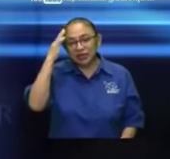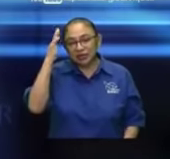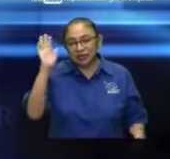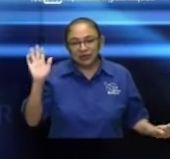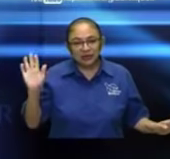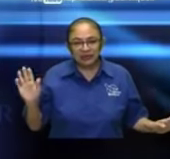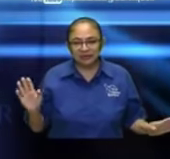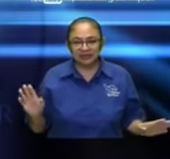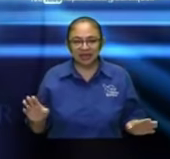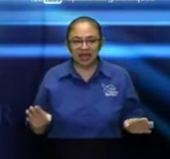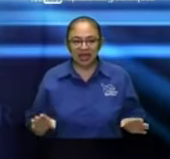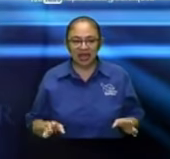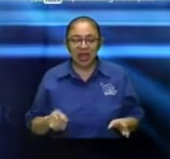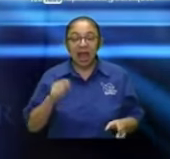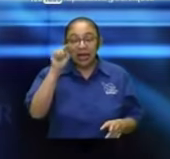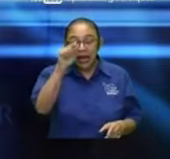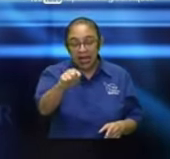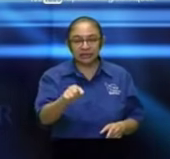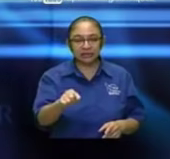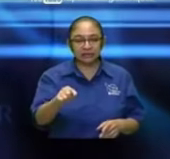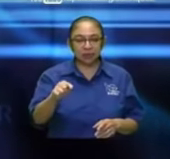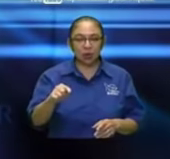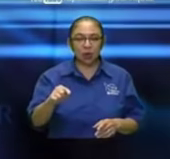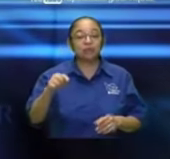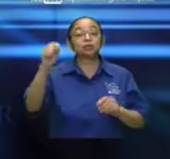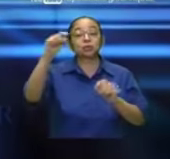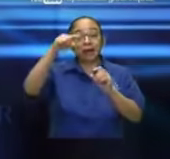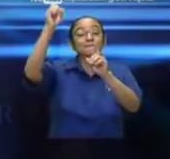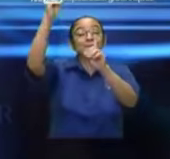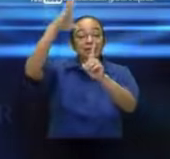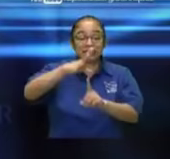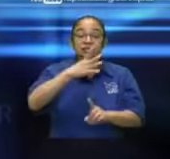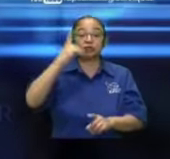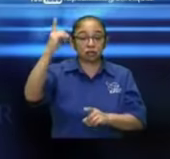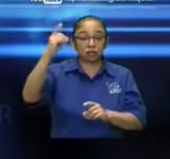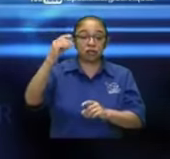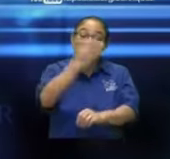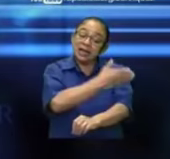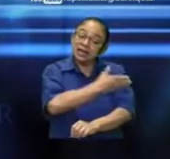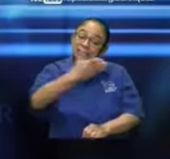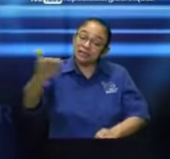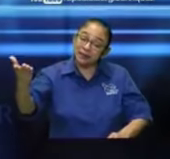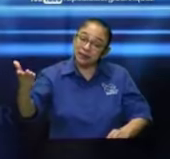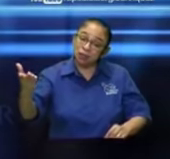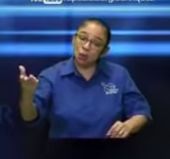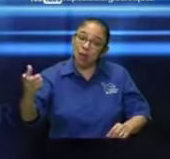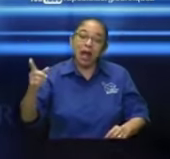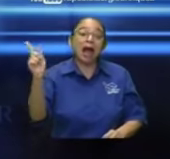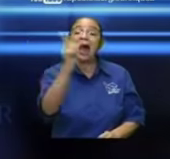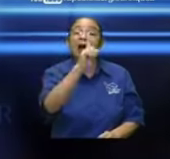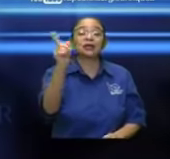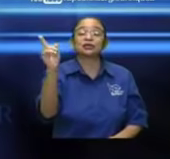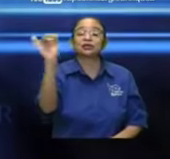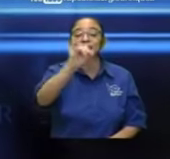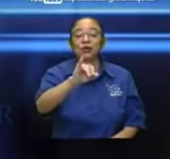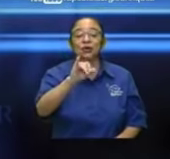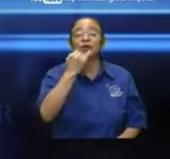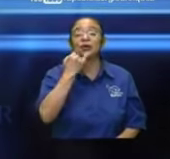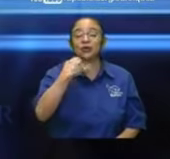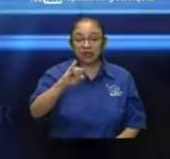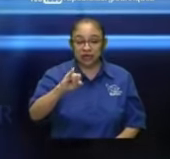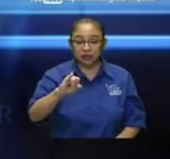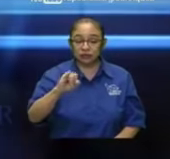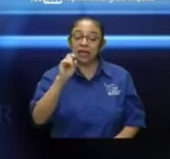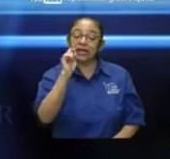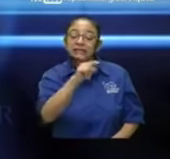de Dios ha sido enviada a los gentiles. Ellos sí oirán. Entonces aquí está hablando el